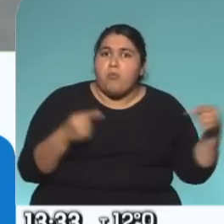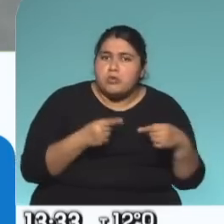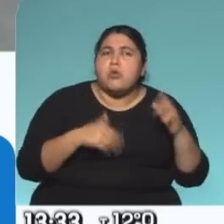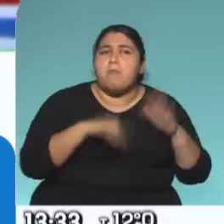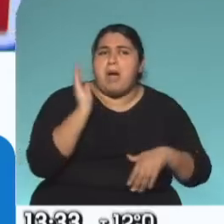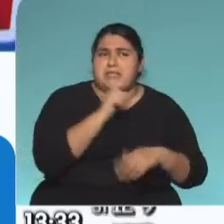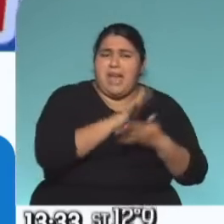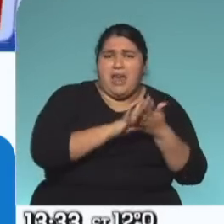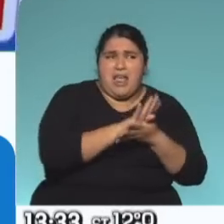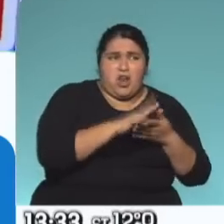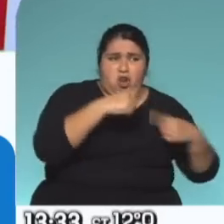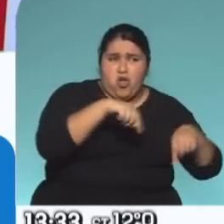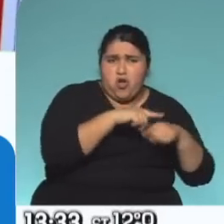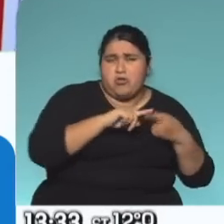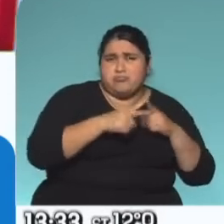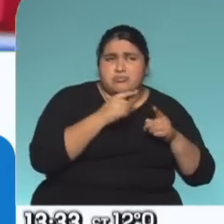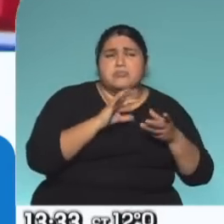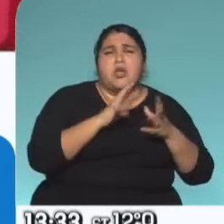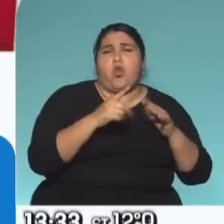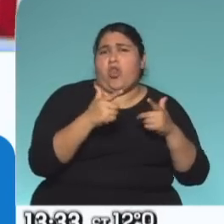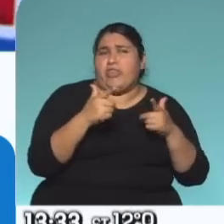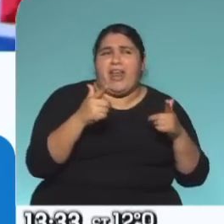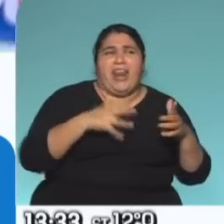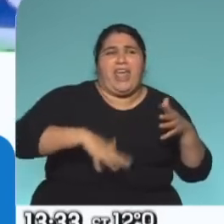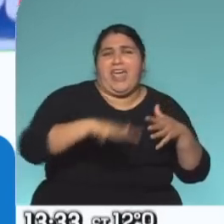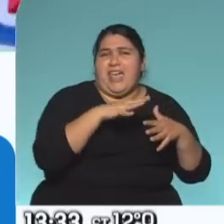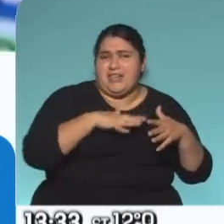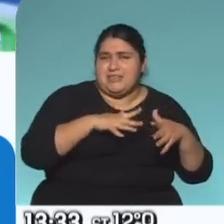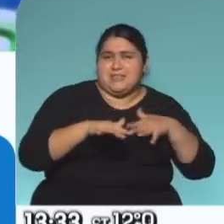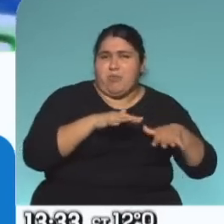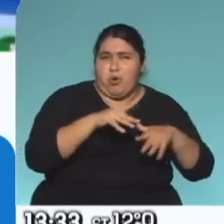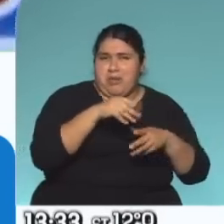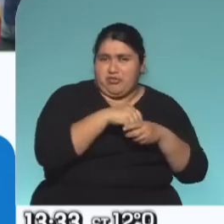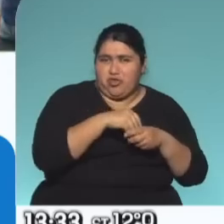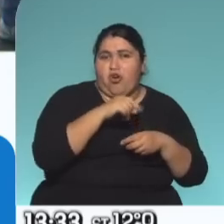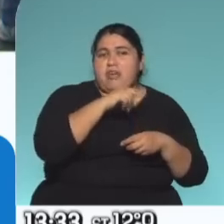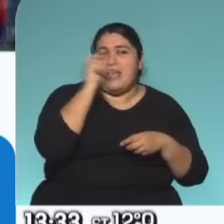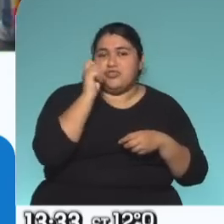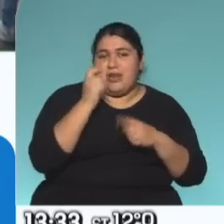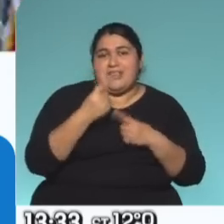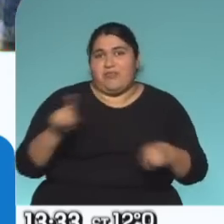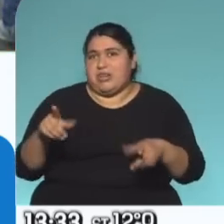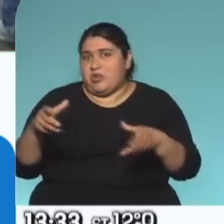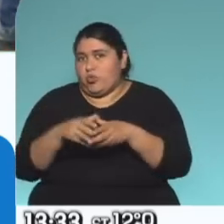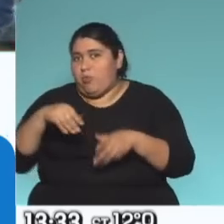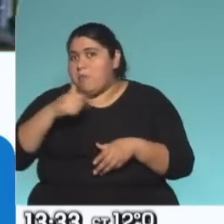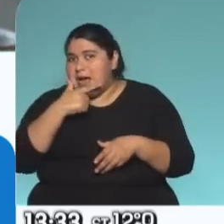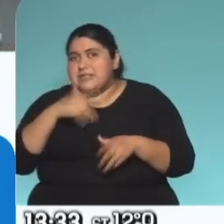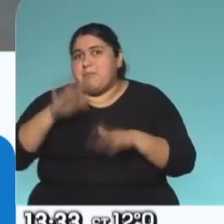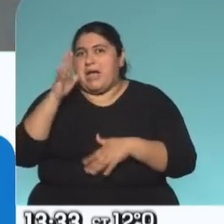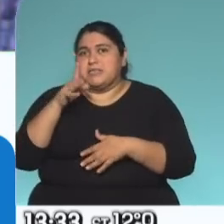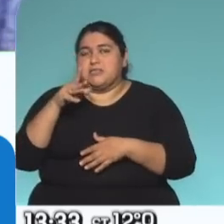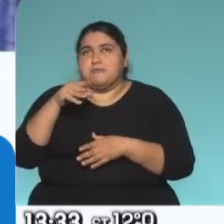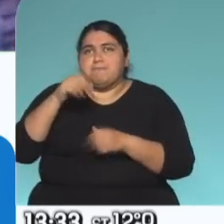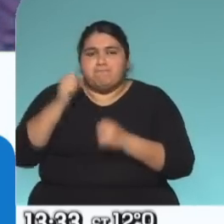tienen arraigo social, no tienen presencia territorial, nacional, como el caso del MAS, pero que sin